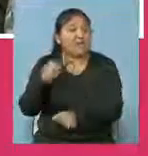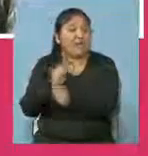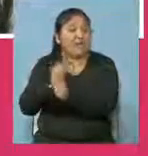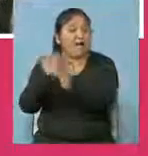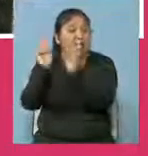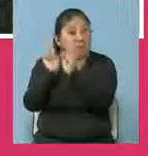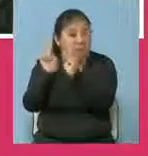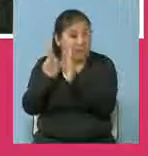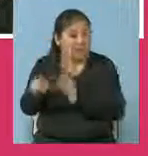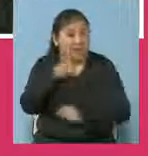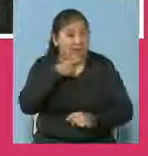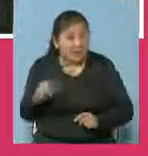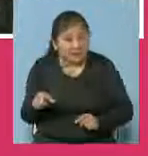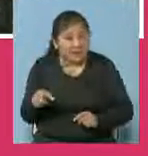sargento,